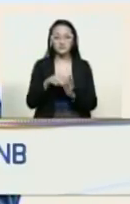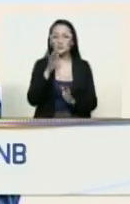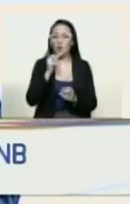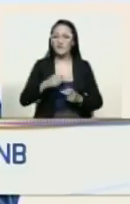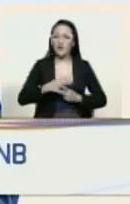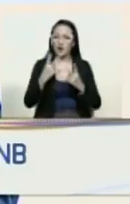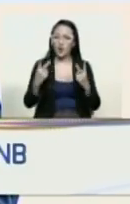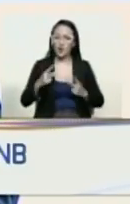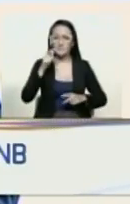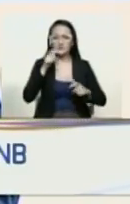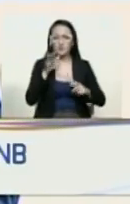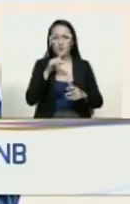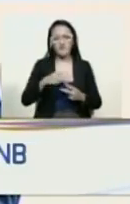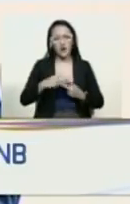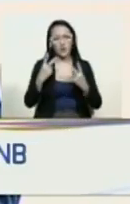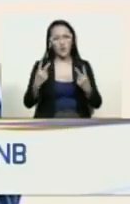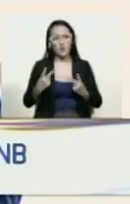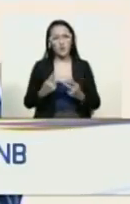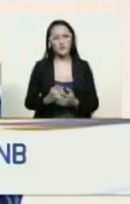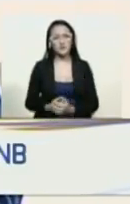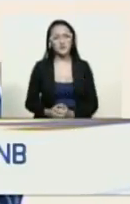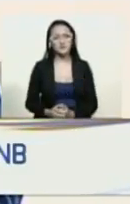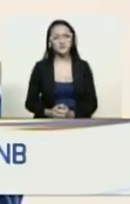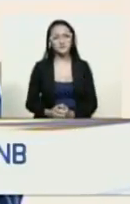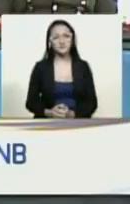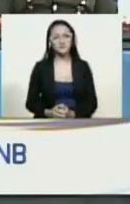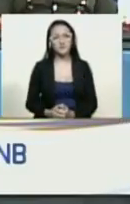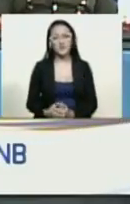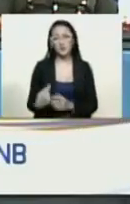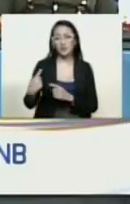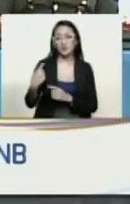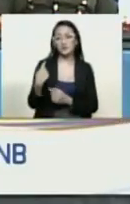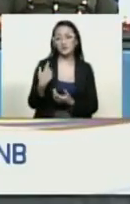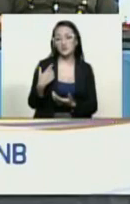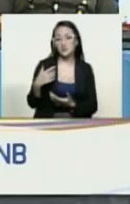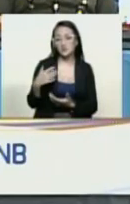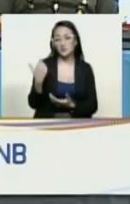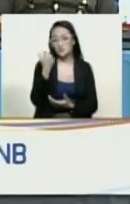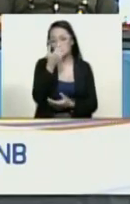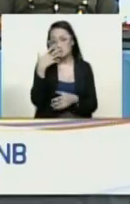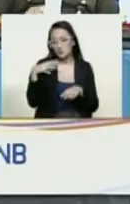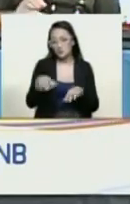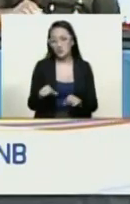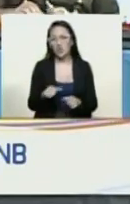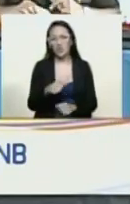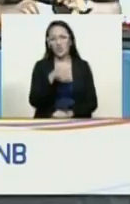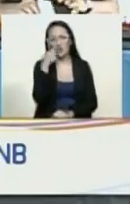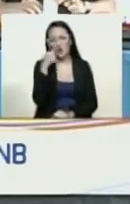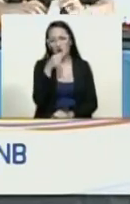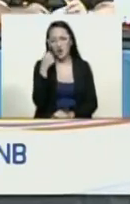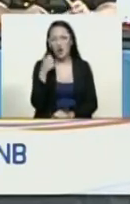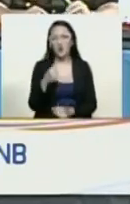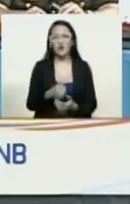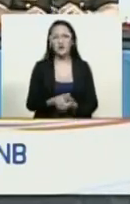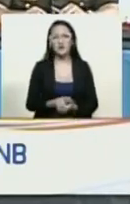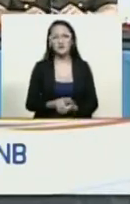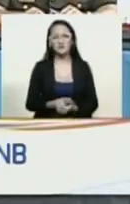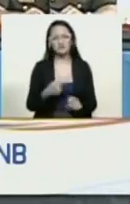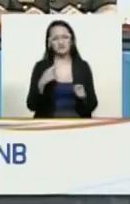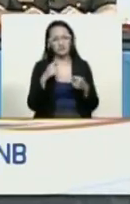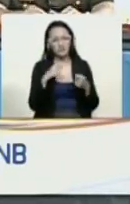antivalores, la inmoralidad del capitalismo, del consumismo, de la drogadicción, del